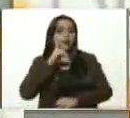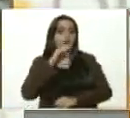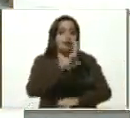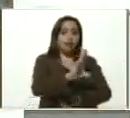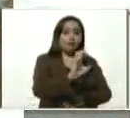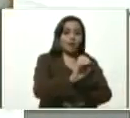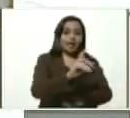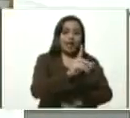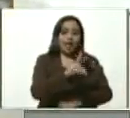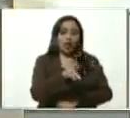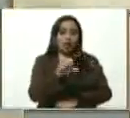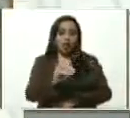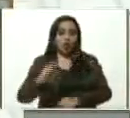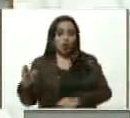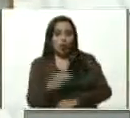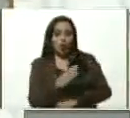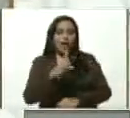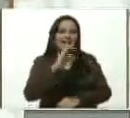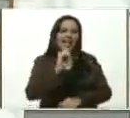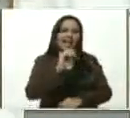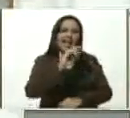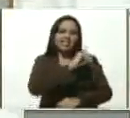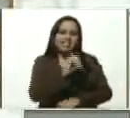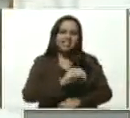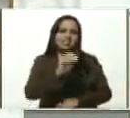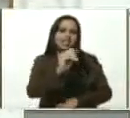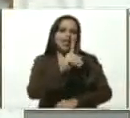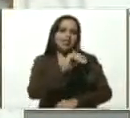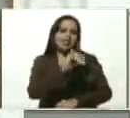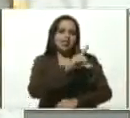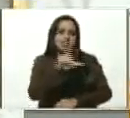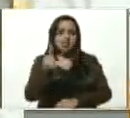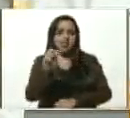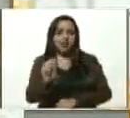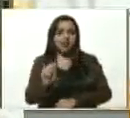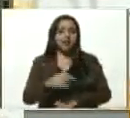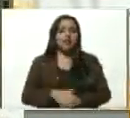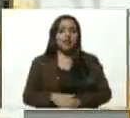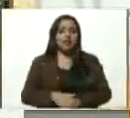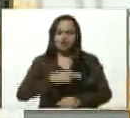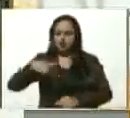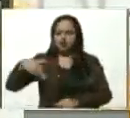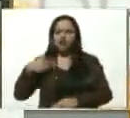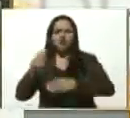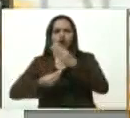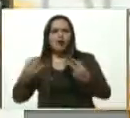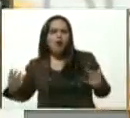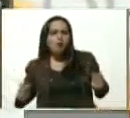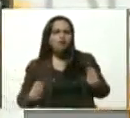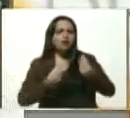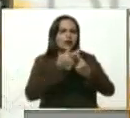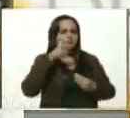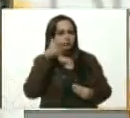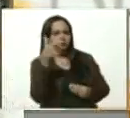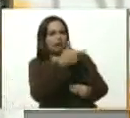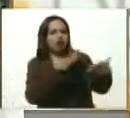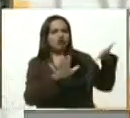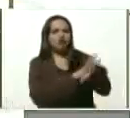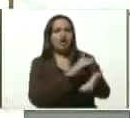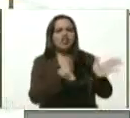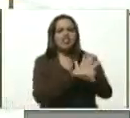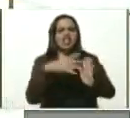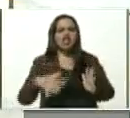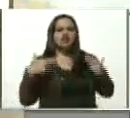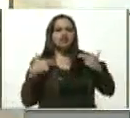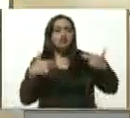Defensoría del Pueblo lo que hace es un acompañamiento en virtud del mandato que tiene constitucional de vigilancia de todos los derechos humanos.